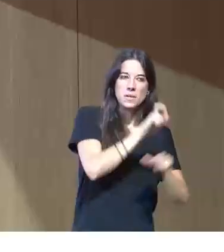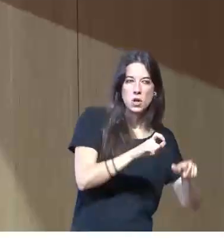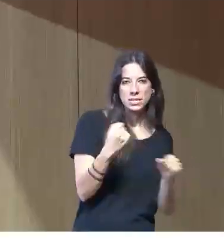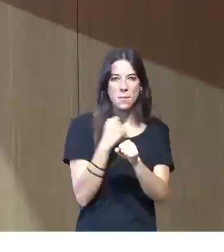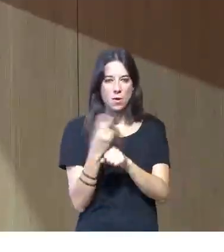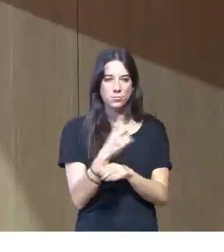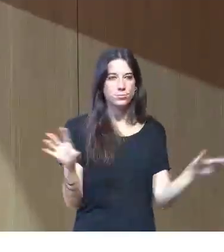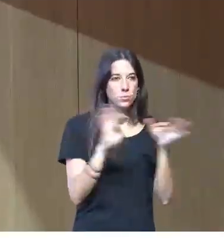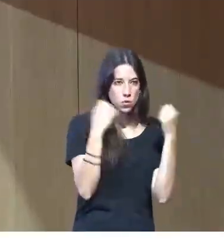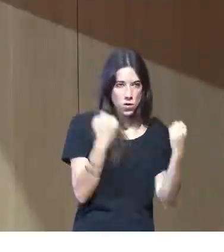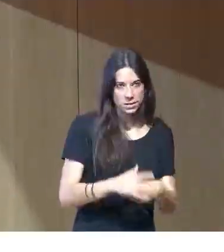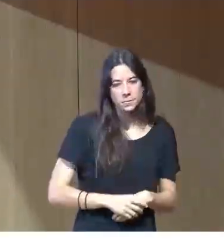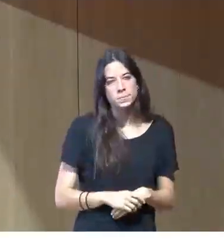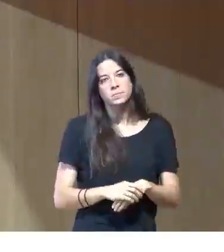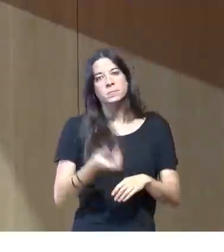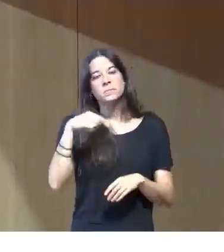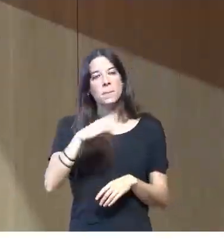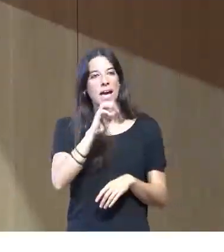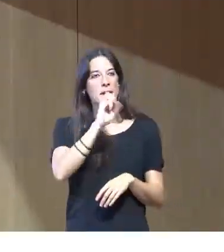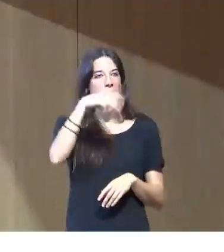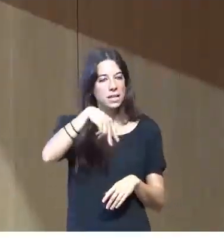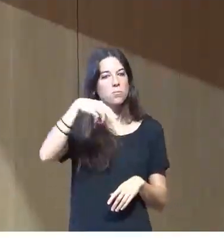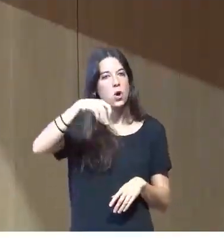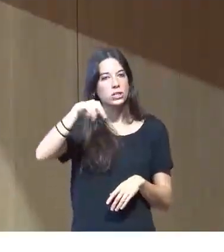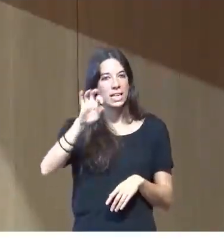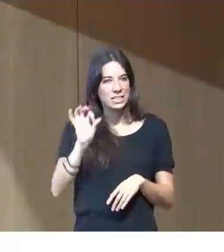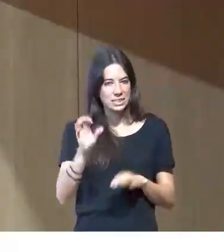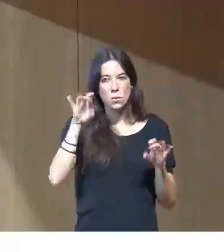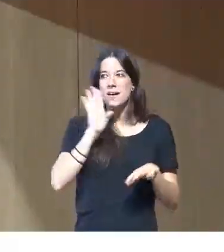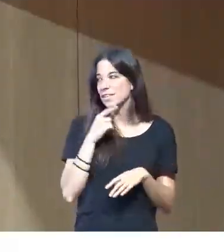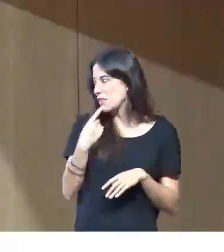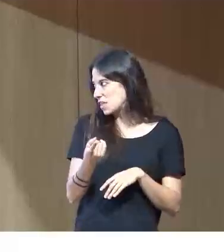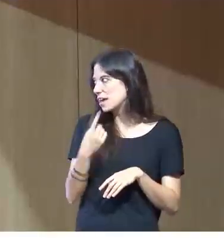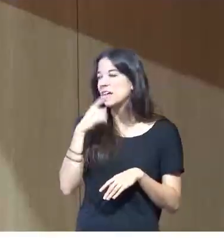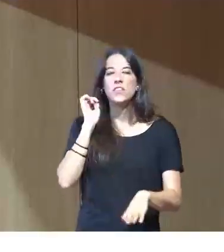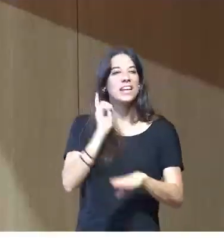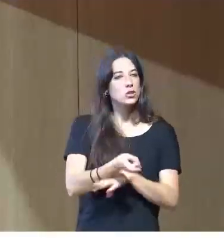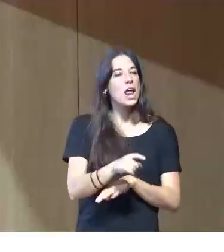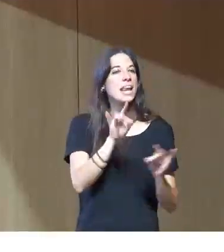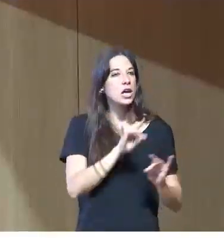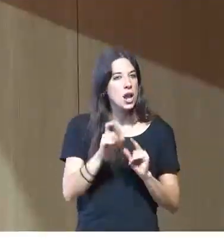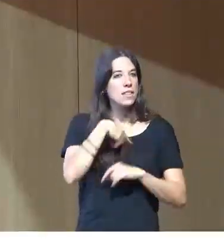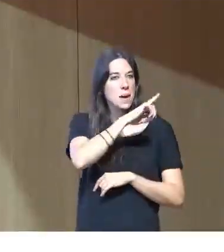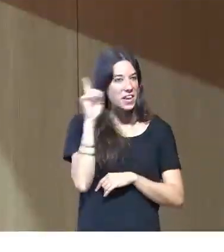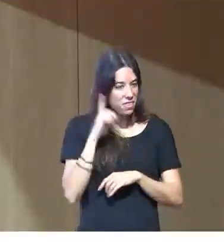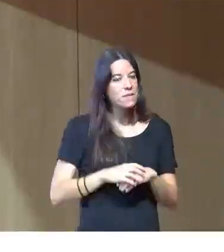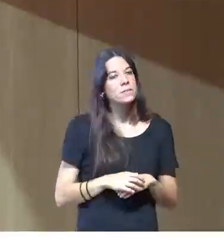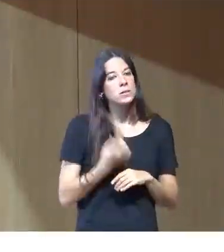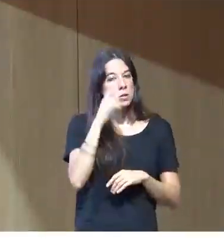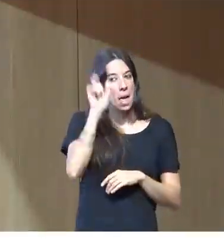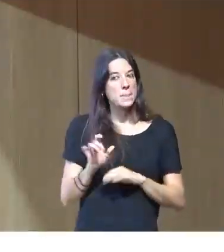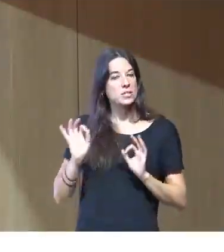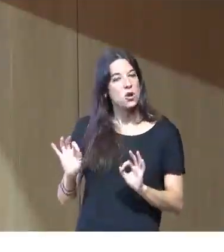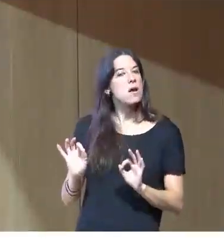también nos acompaña Carmen pues como yo decía es la directora Regional de Madrid una persona que